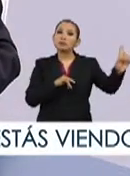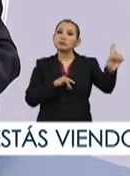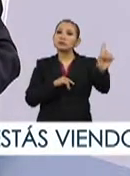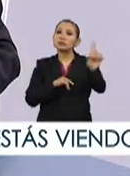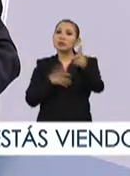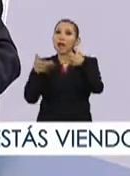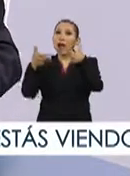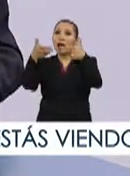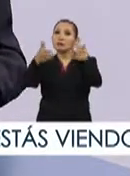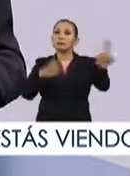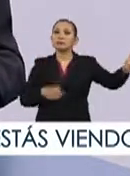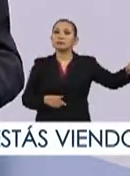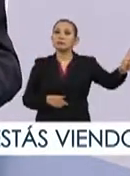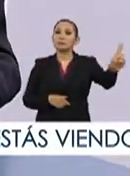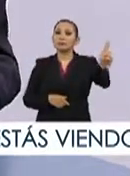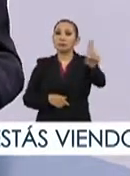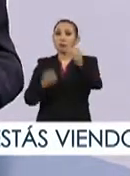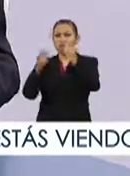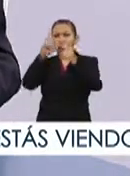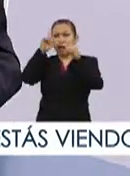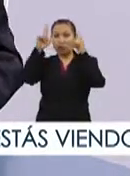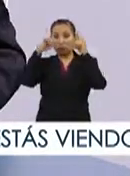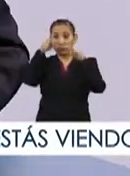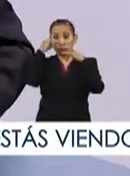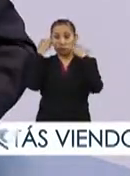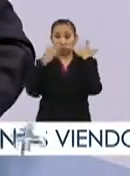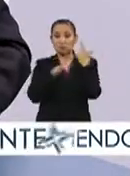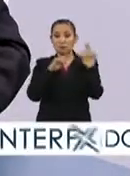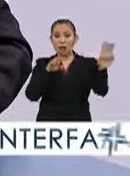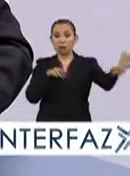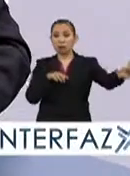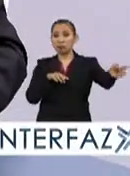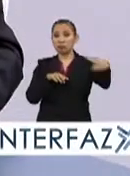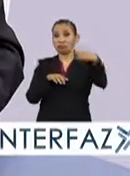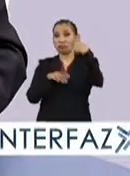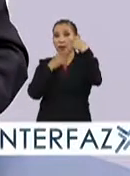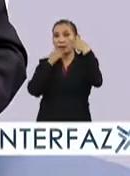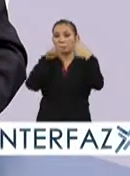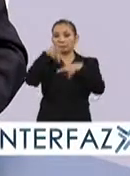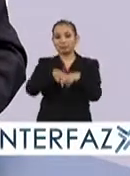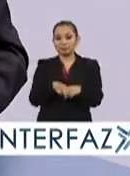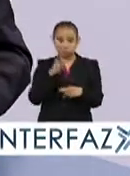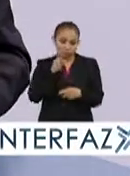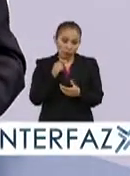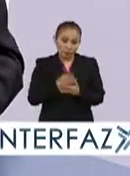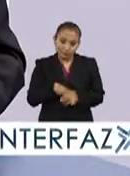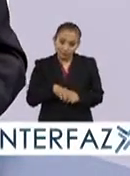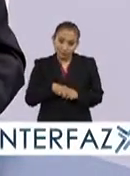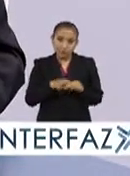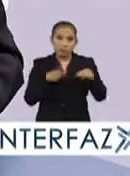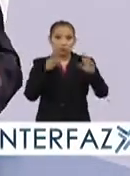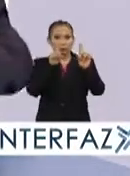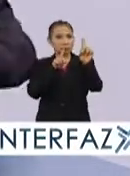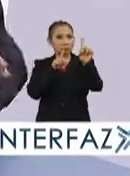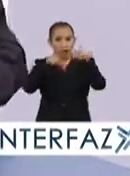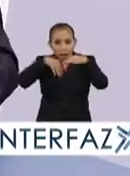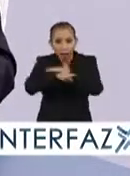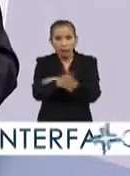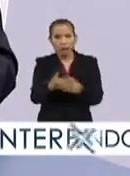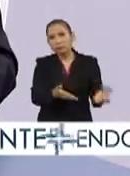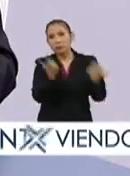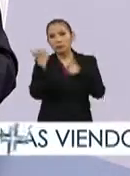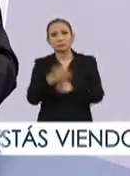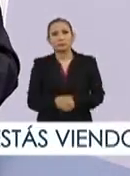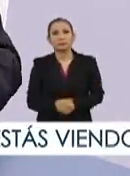la calle. Había mucha luz, ella no lo vio, pero él volteó y la vio sentada, se metió y le dijo: